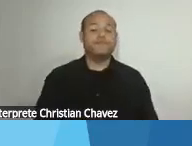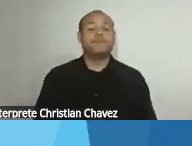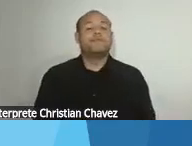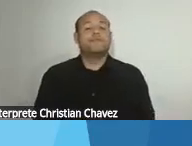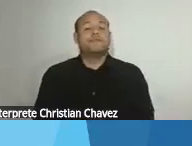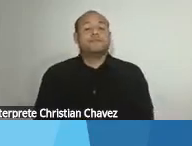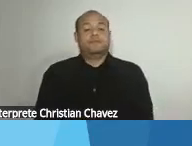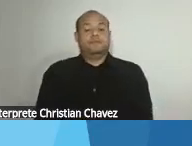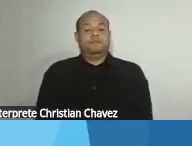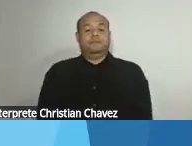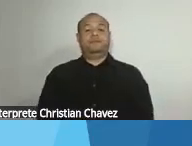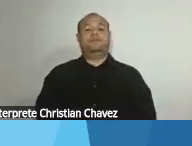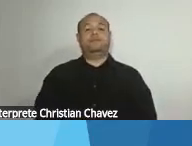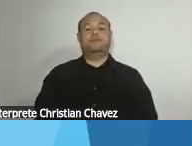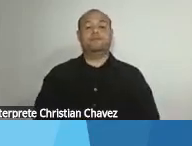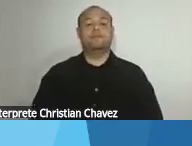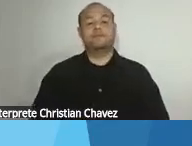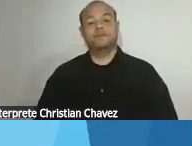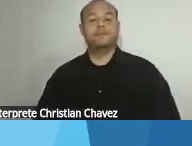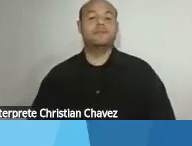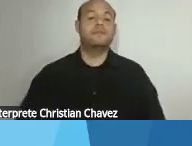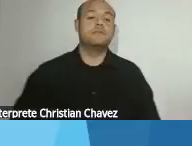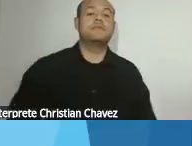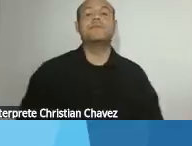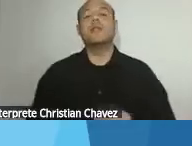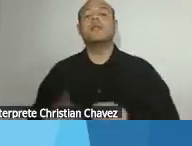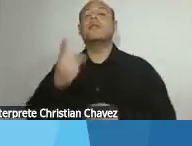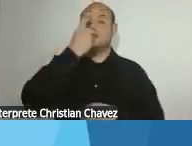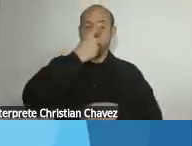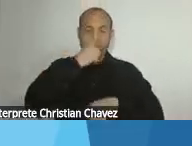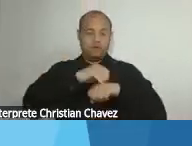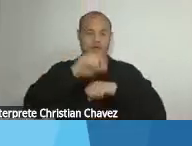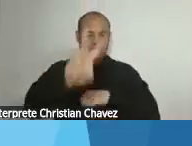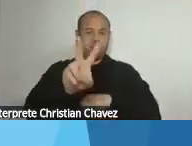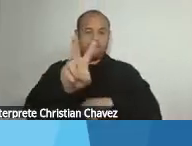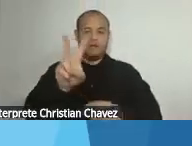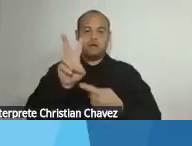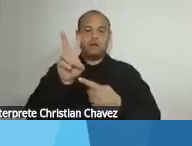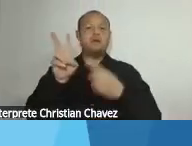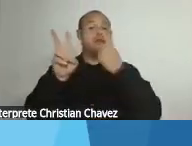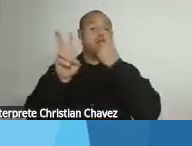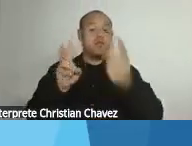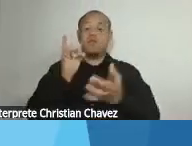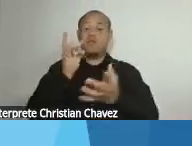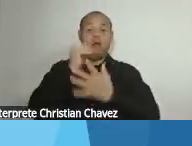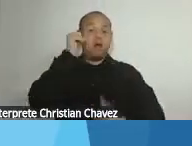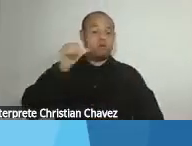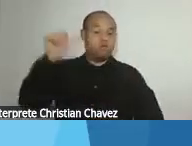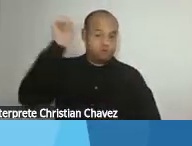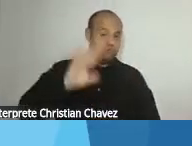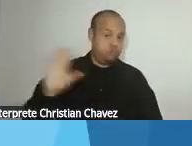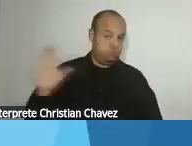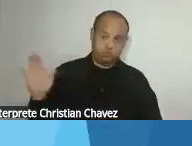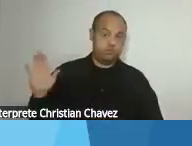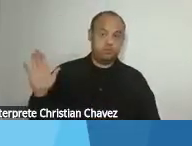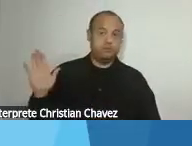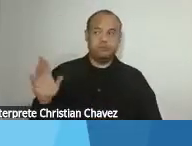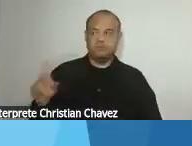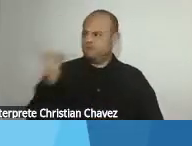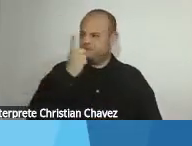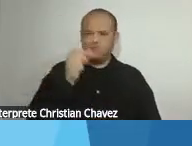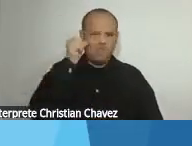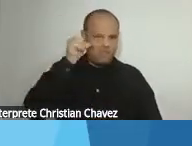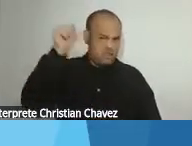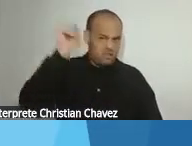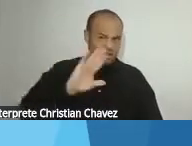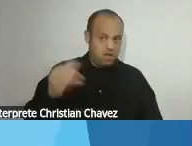Aquí tenemos otro mito. La diabetes tipo 2 solo afecta en adultos. Eso es totalmente falso. En